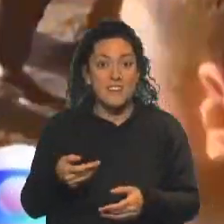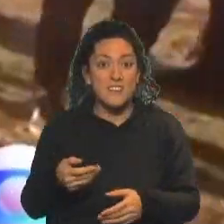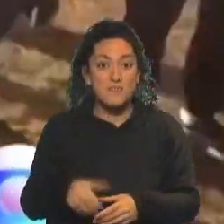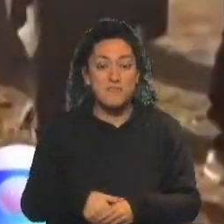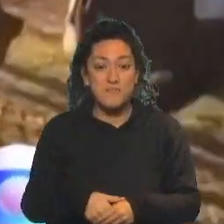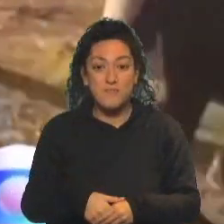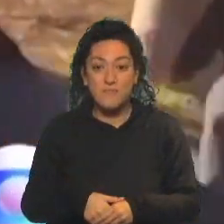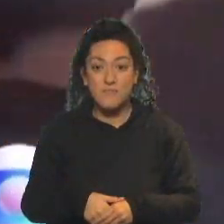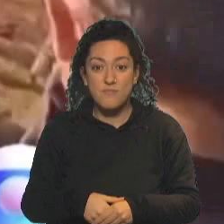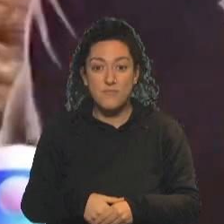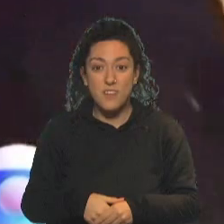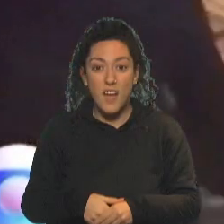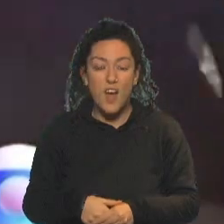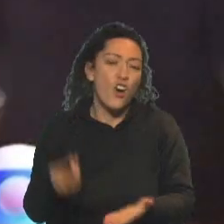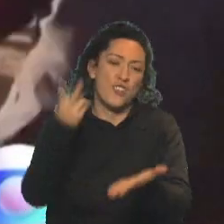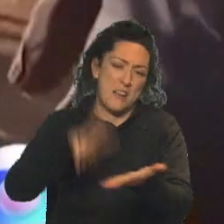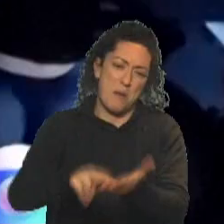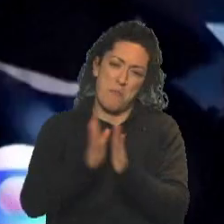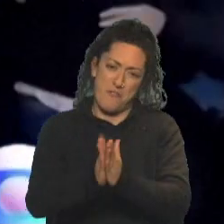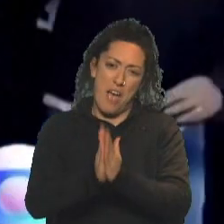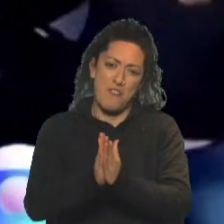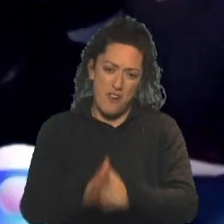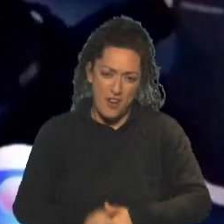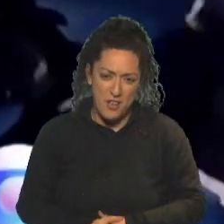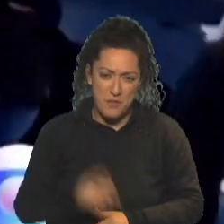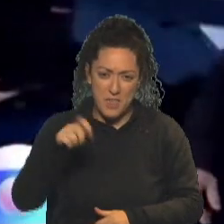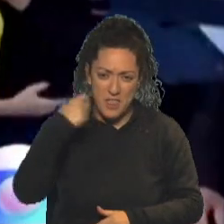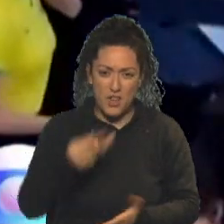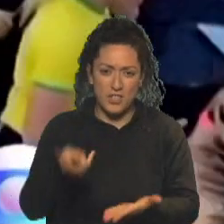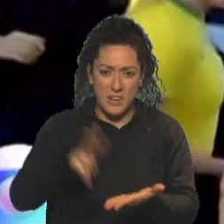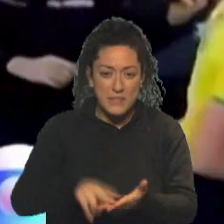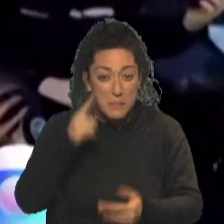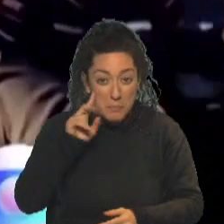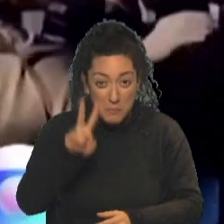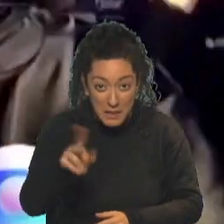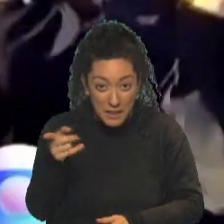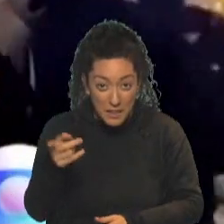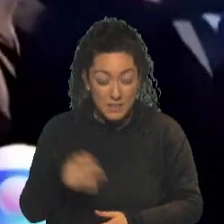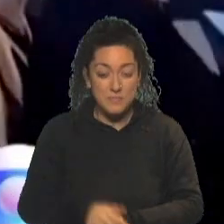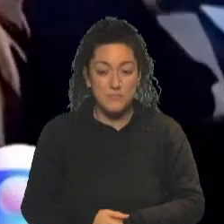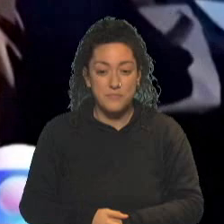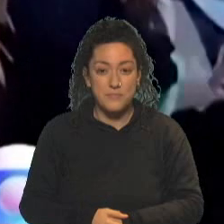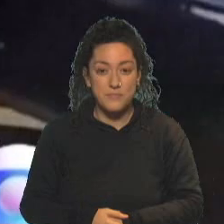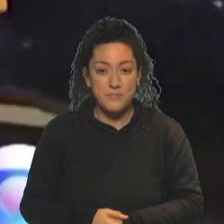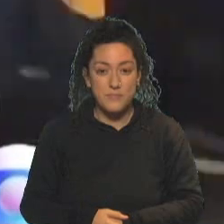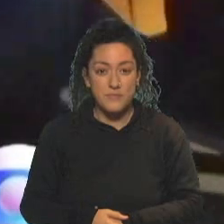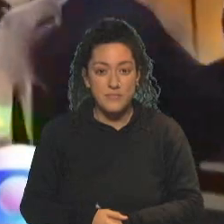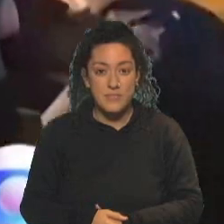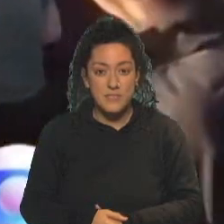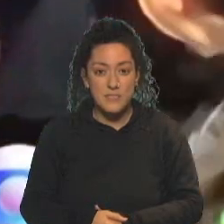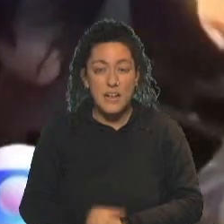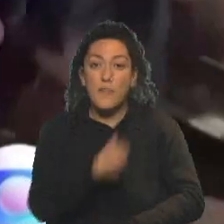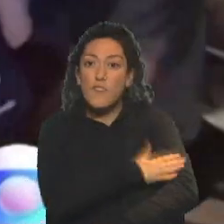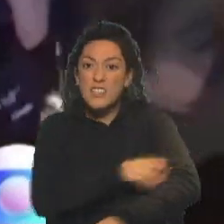que le quiere me vuelve a poner por favor pero vuelve a poner el vídeo mire como miren ustedes como les quiera romper el